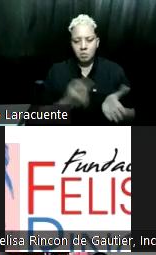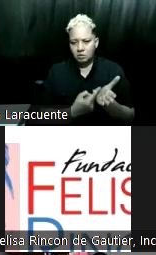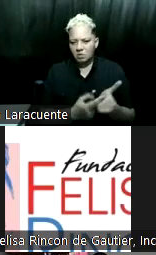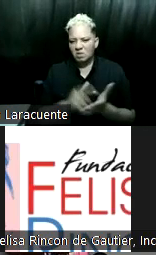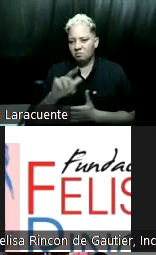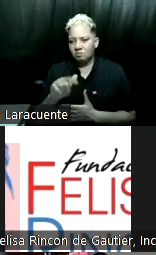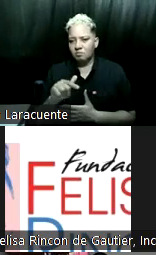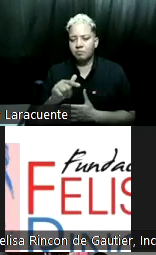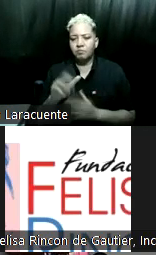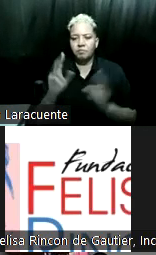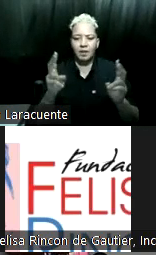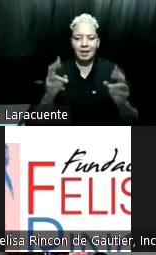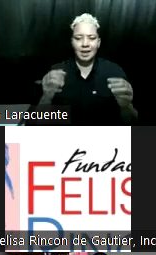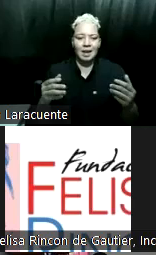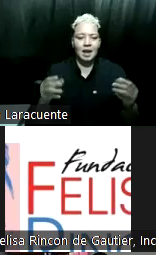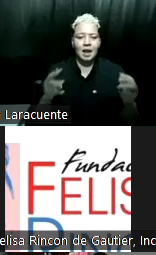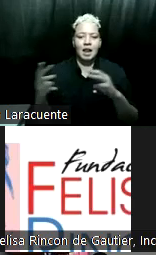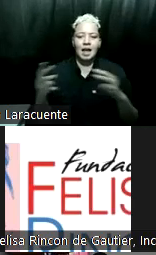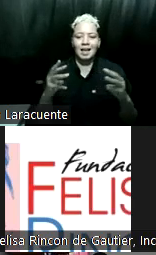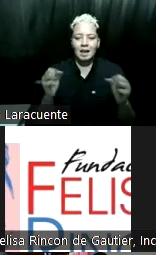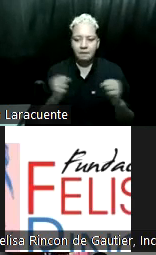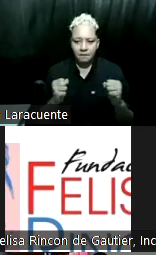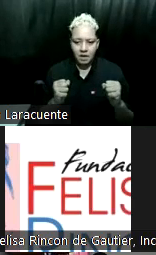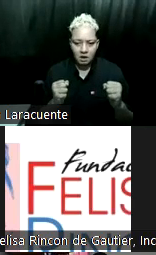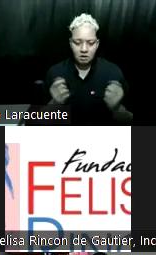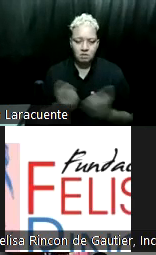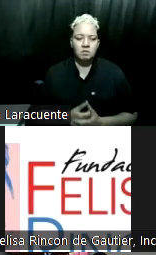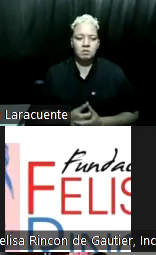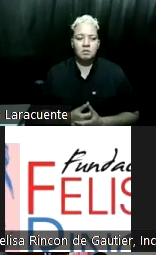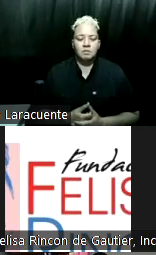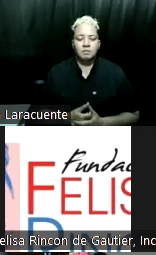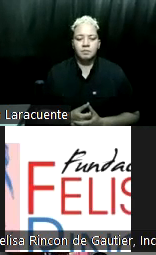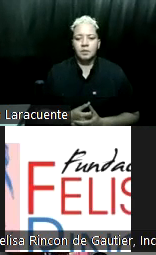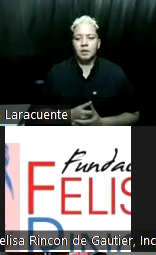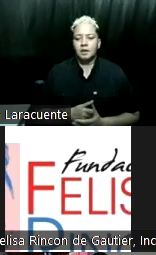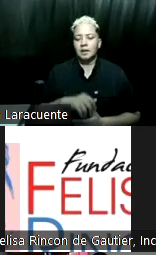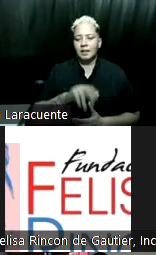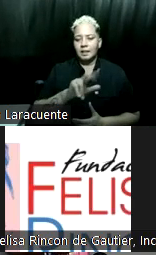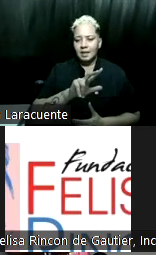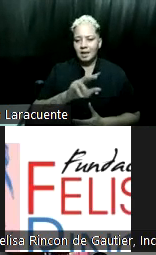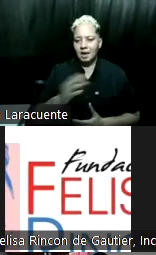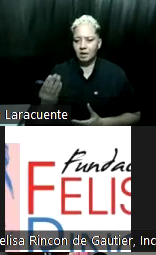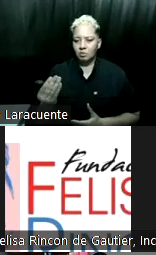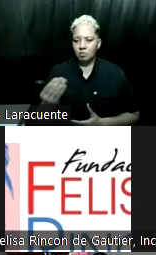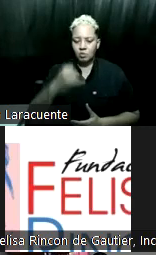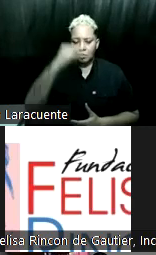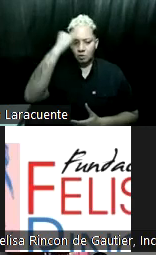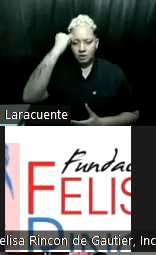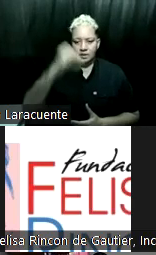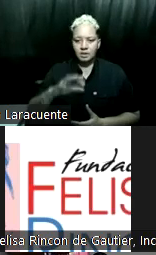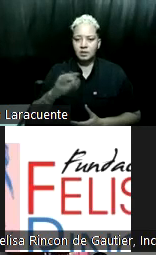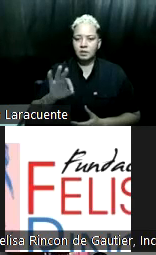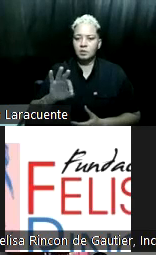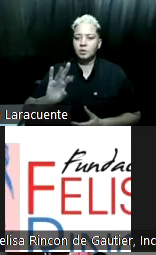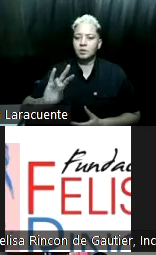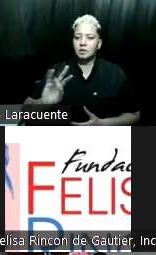que se llama la Guerra Fría. Durante los días 3 al 14 de julio de 1974